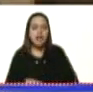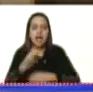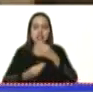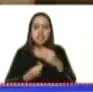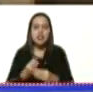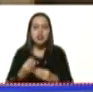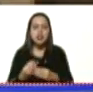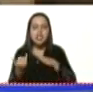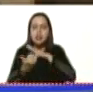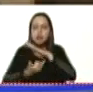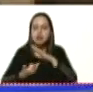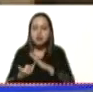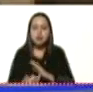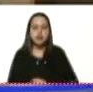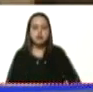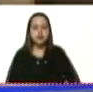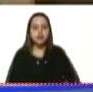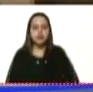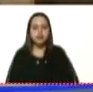instituciones,